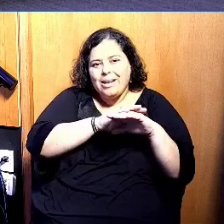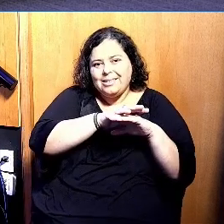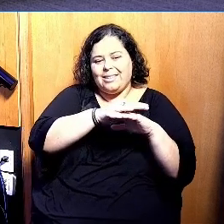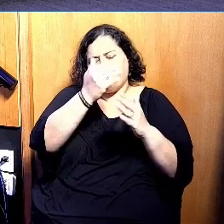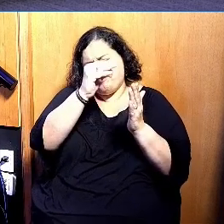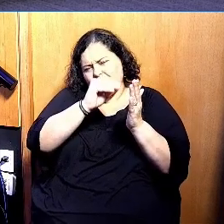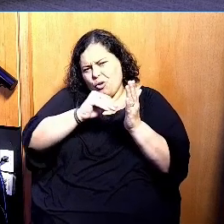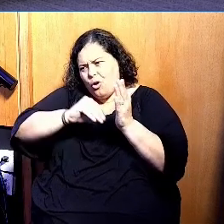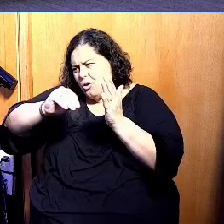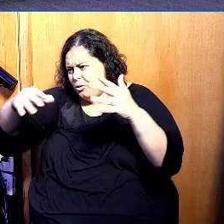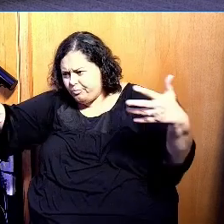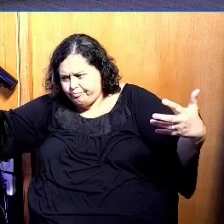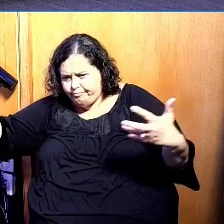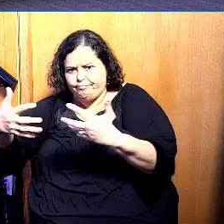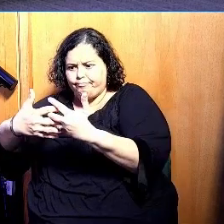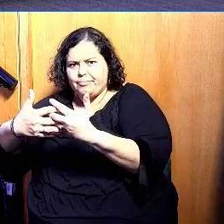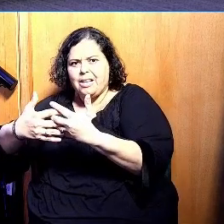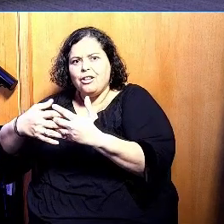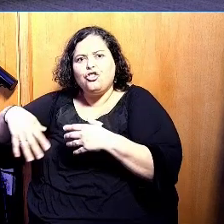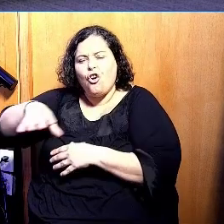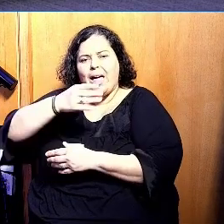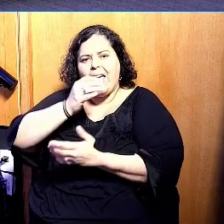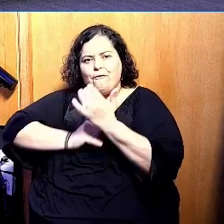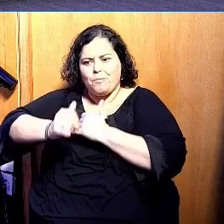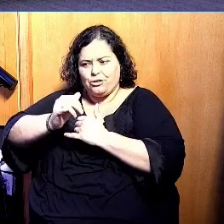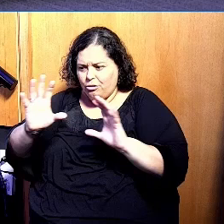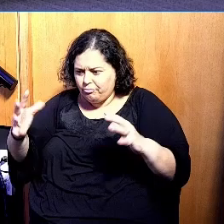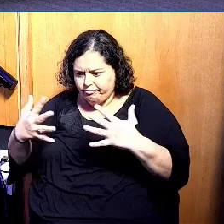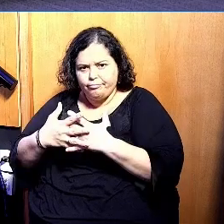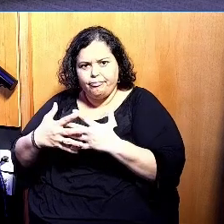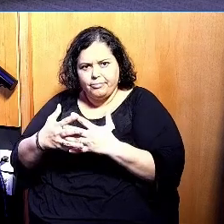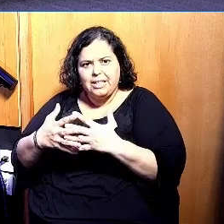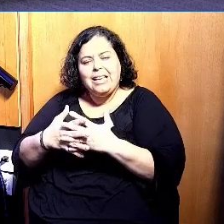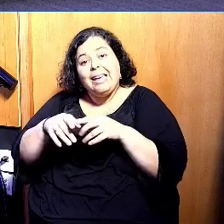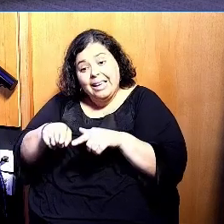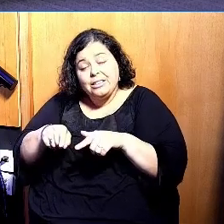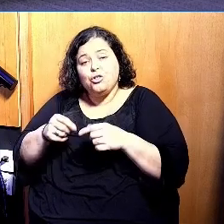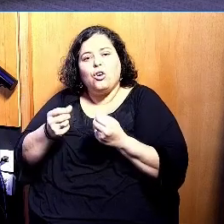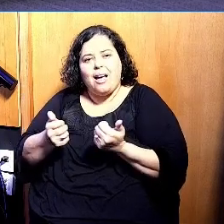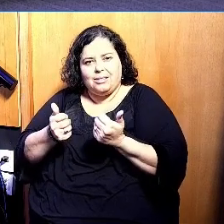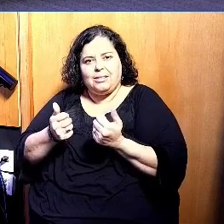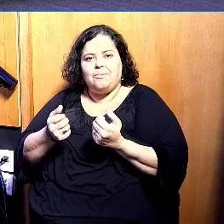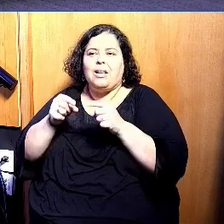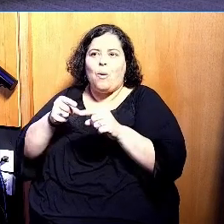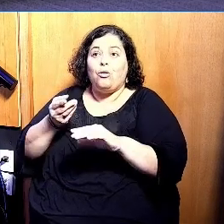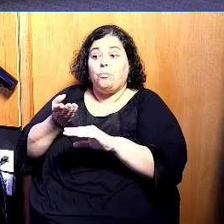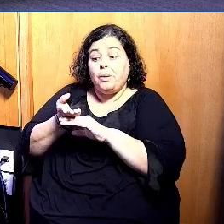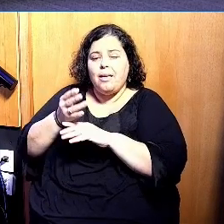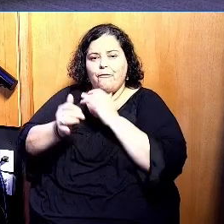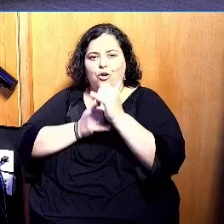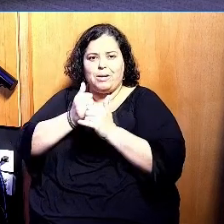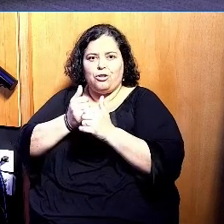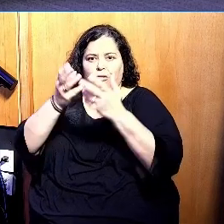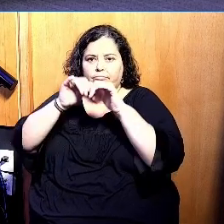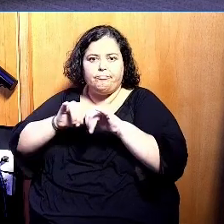cruzamos la información que necesitamos, generamos la metadata, medidas de resumen, indicadores, y esto alimenta nuestra área de reporting, que